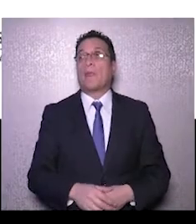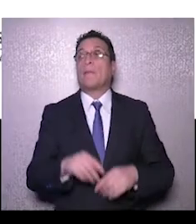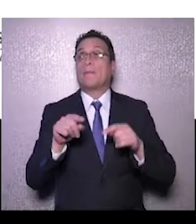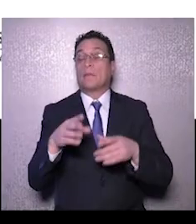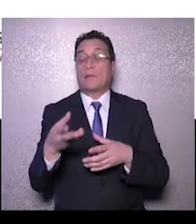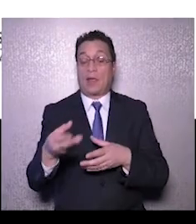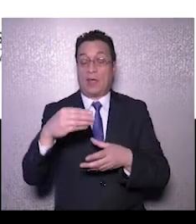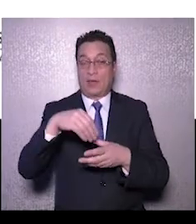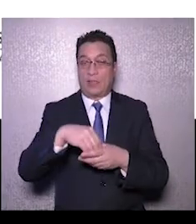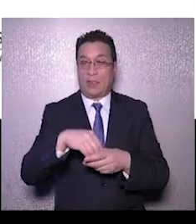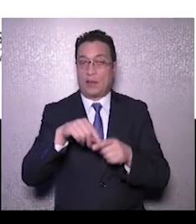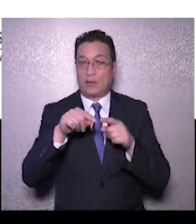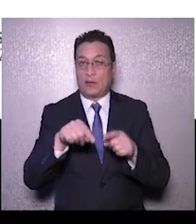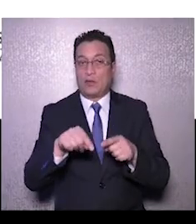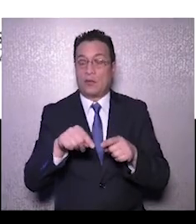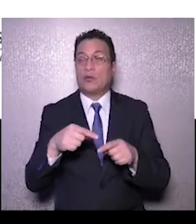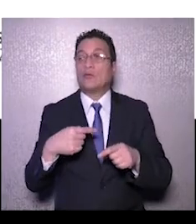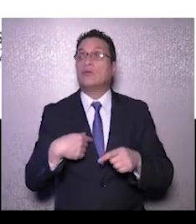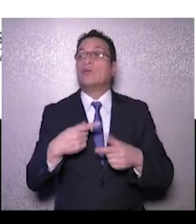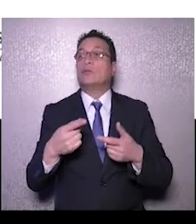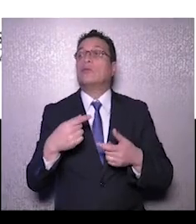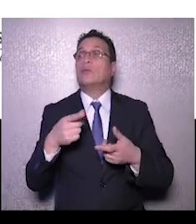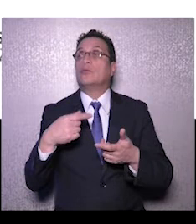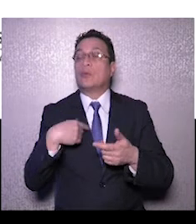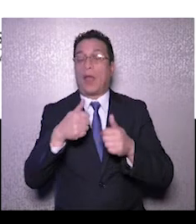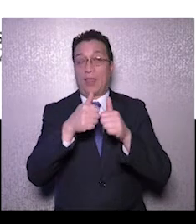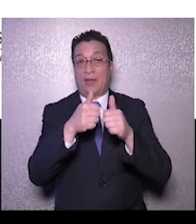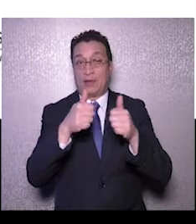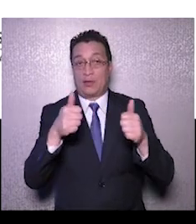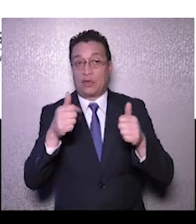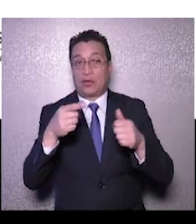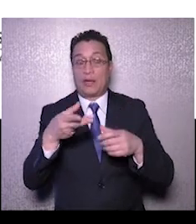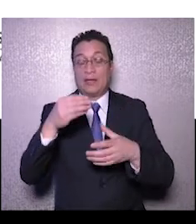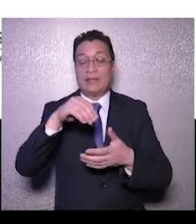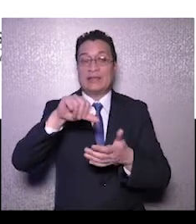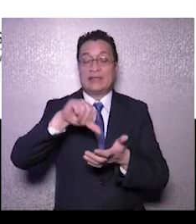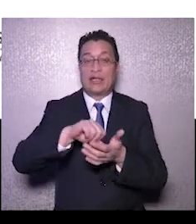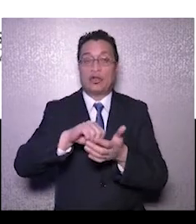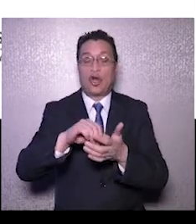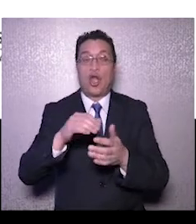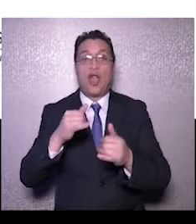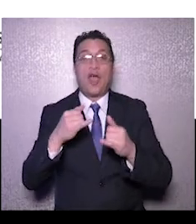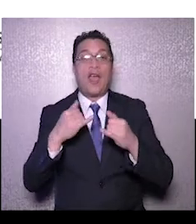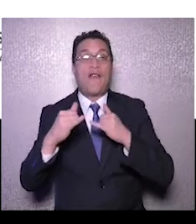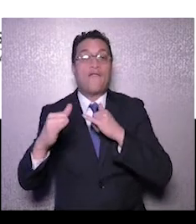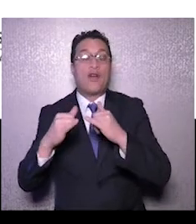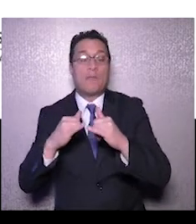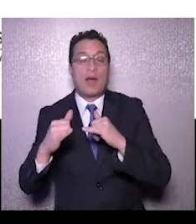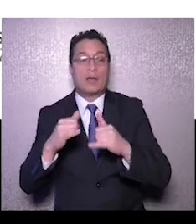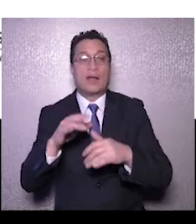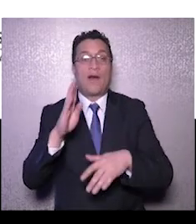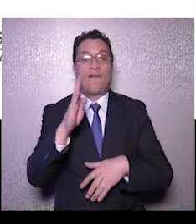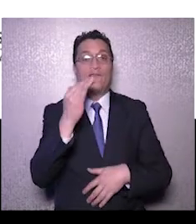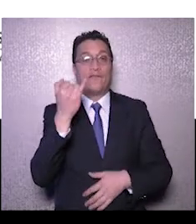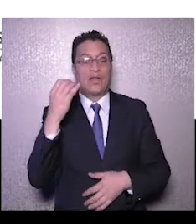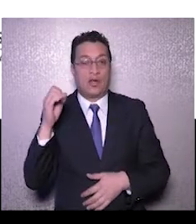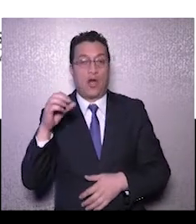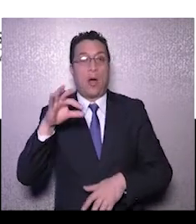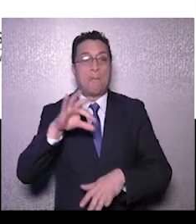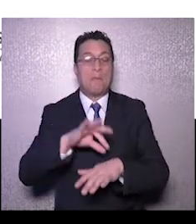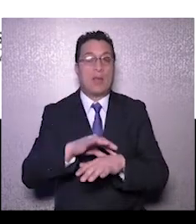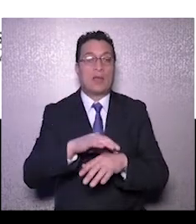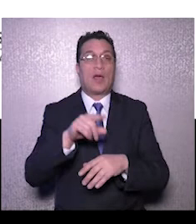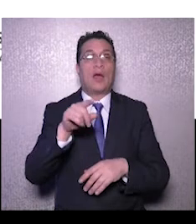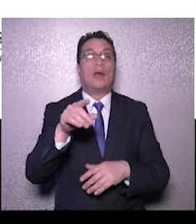Dentro de mis responsabilidades de la clínica, me desempeño como director inaugural del Centro de Informática Médica del Instituto de Ciencias e Innovación en Medicina en la